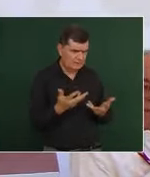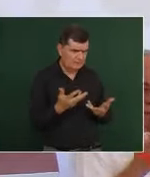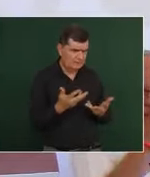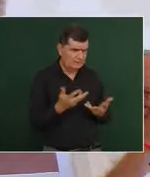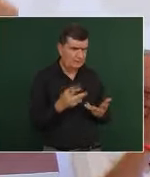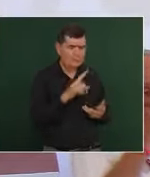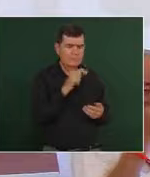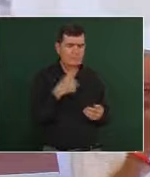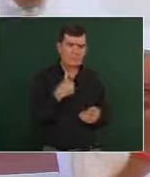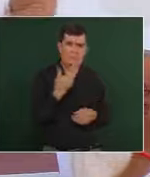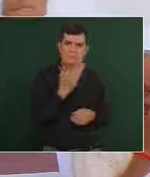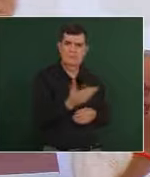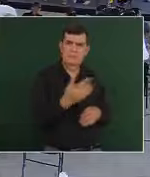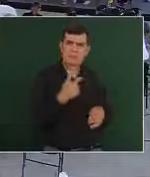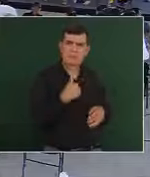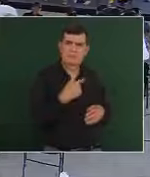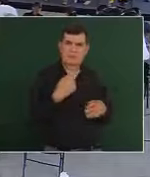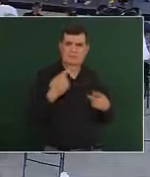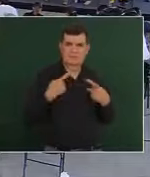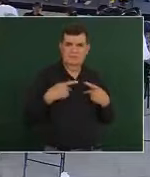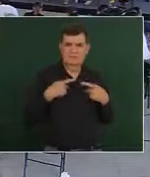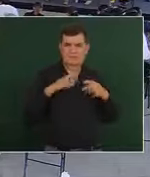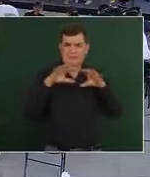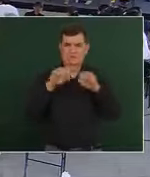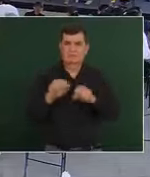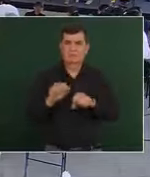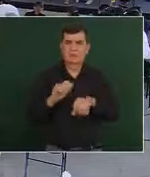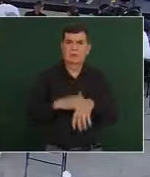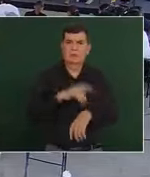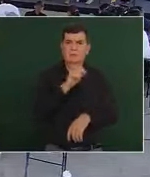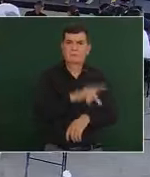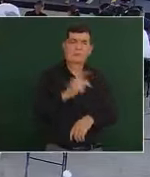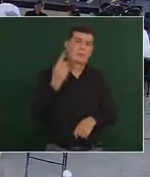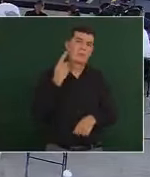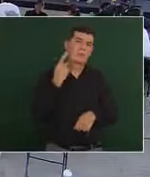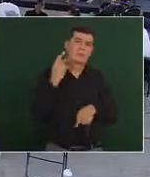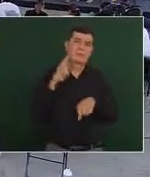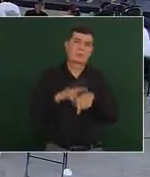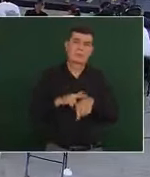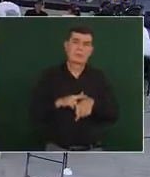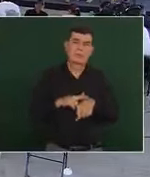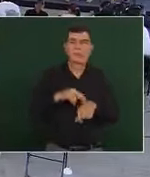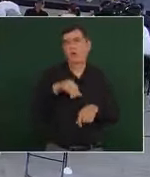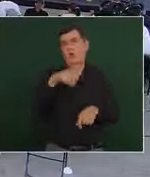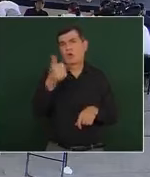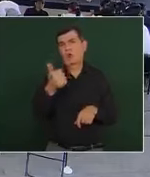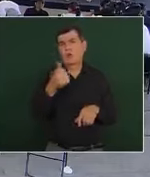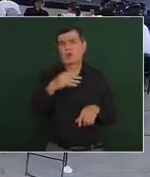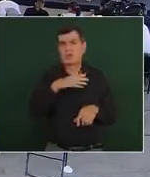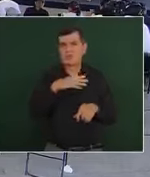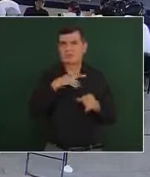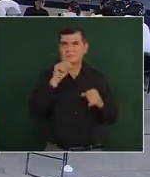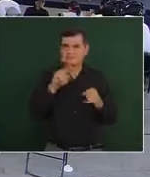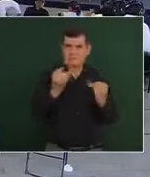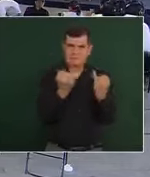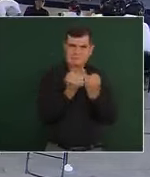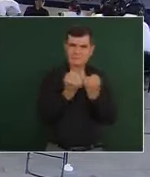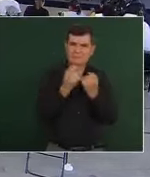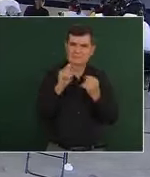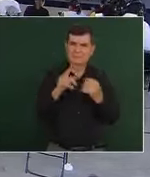y se solicita órdenes de aprehensión contra el procurador y contra otros elementos también del